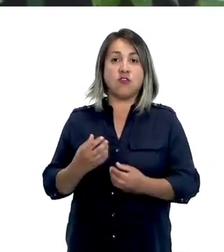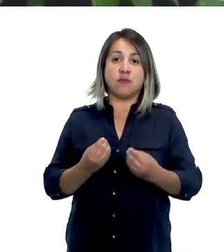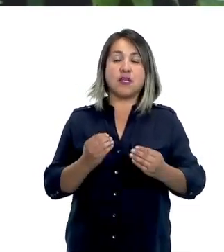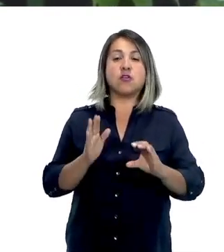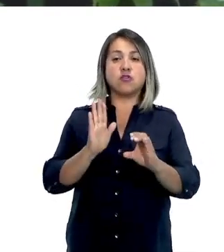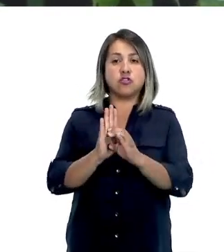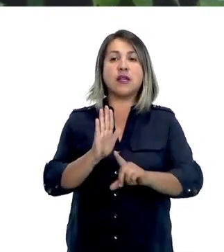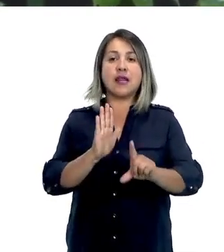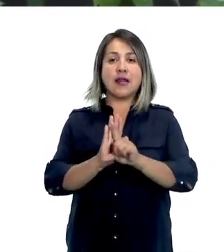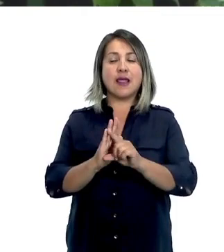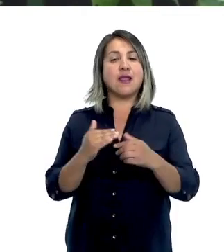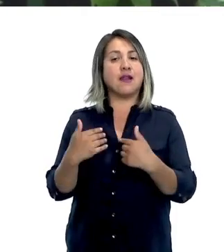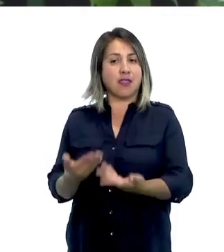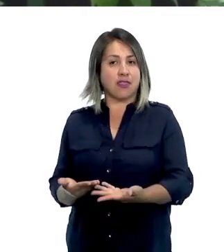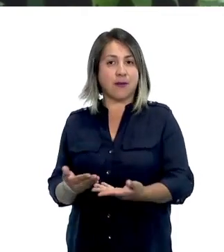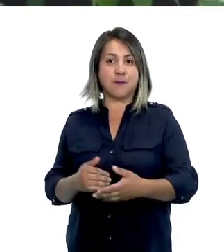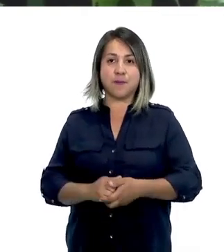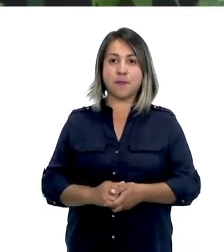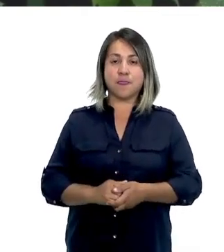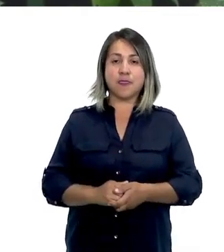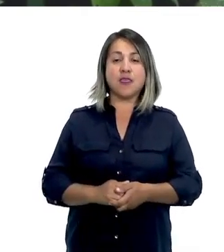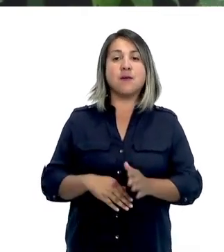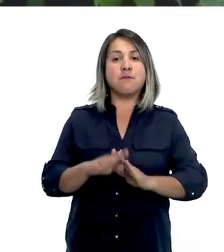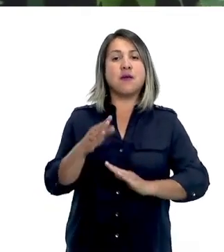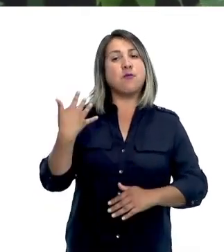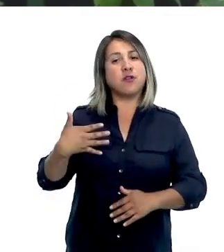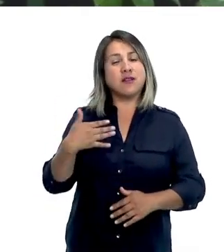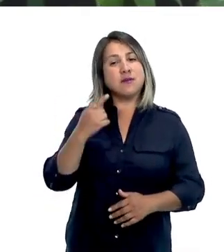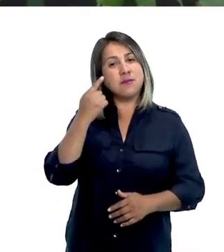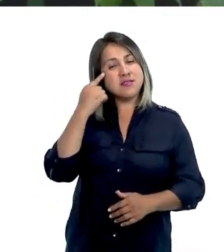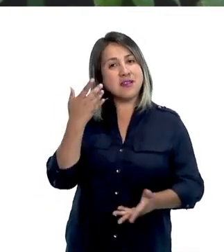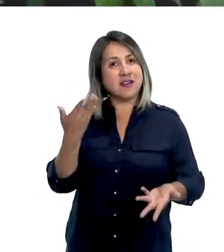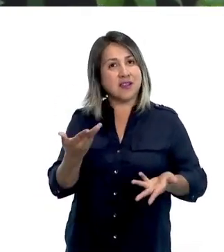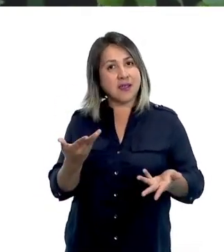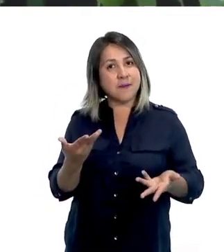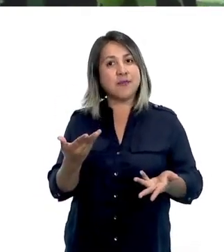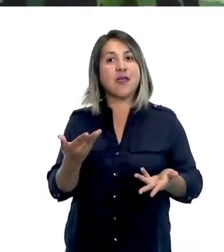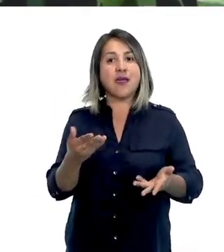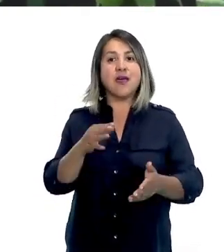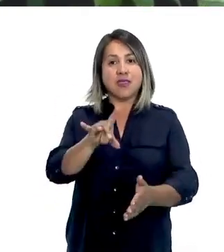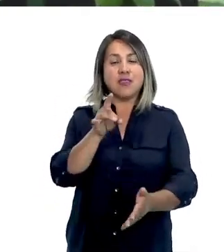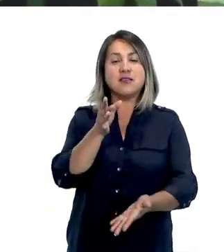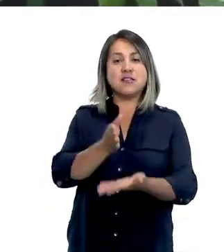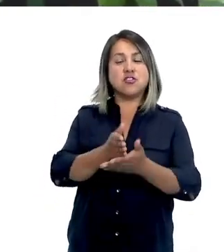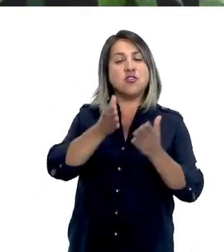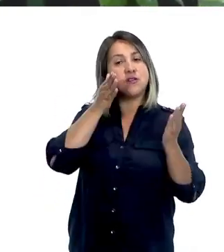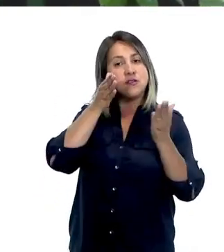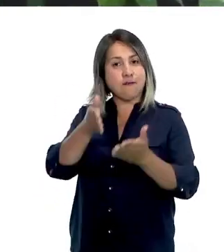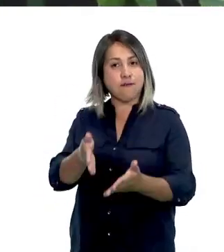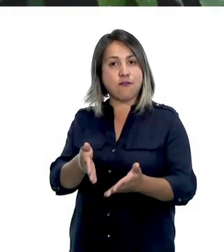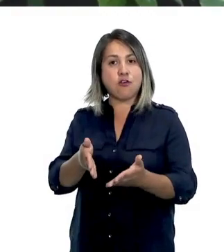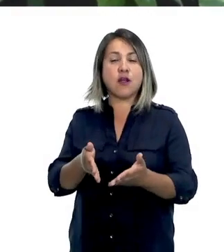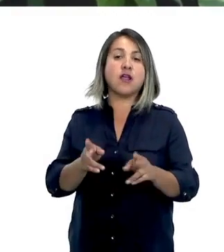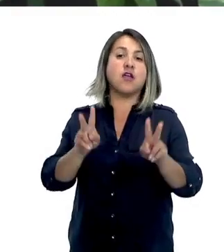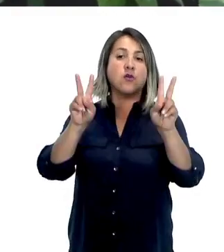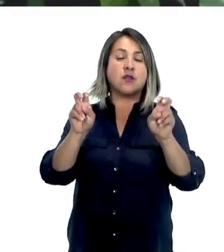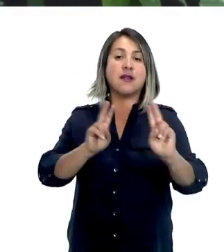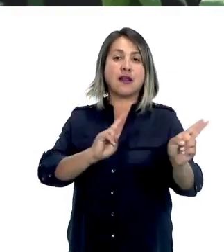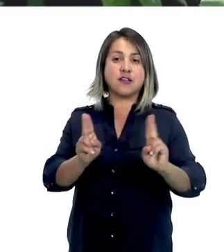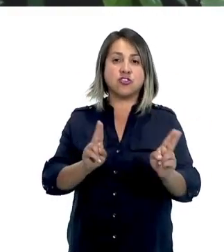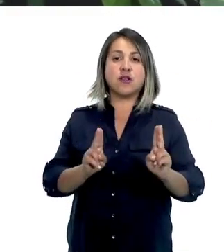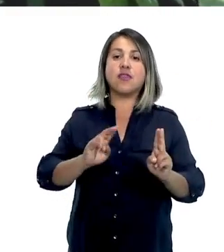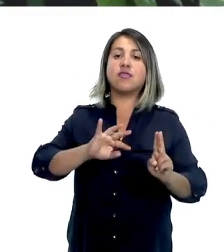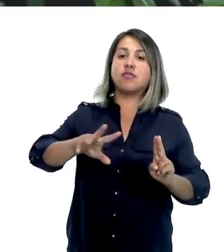ejercicio de todos aquellos que la Constitución y la ley les asegura. Y aquello es particularmente relevante considerando que la decisión